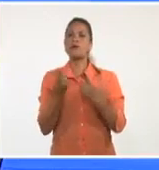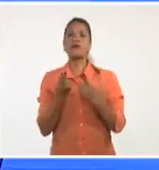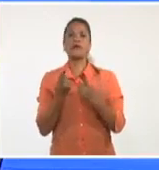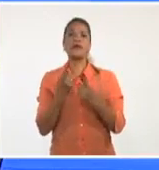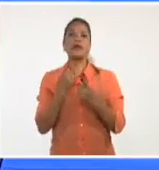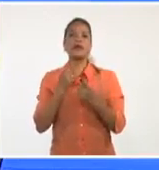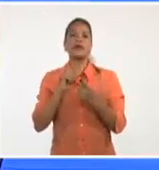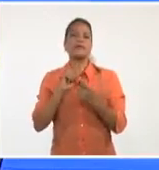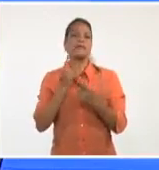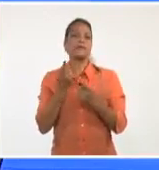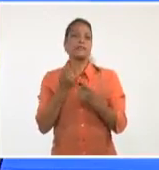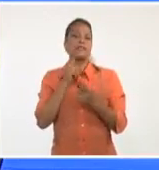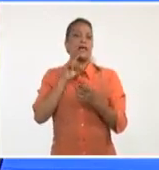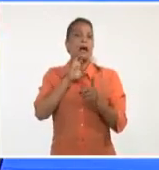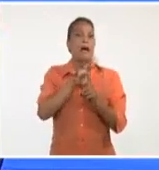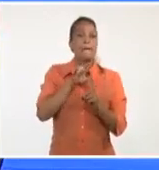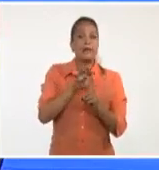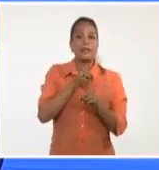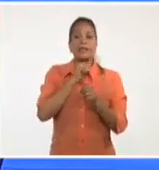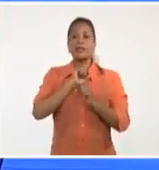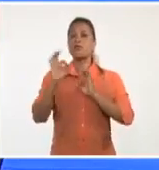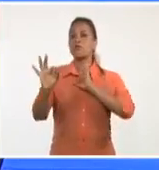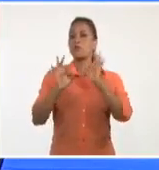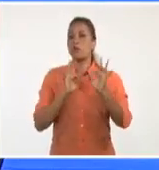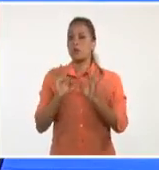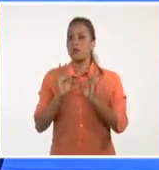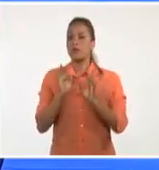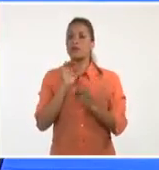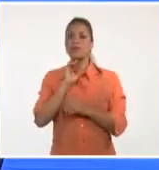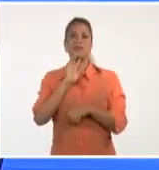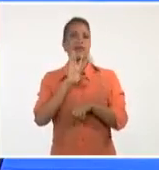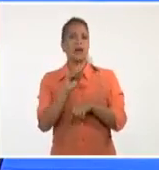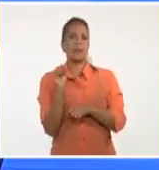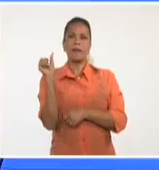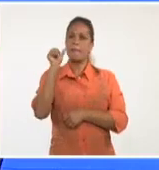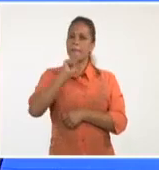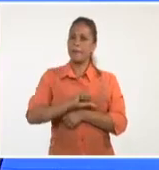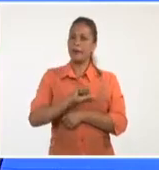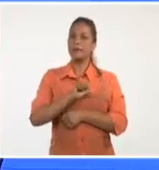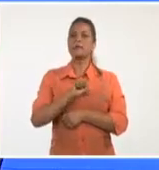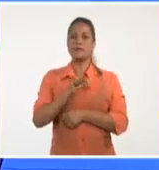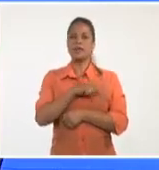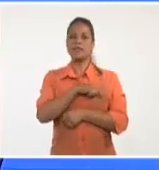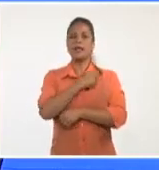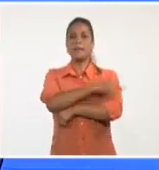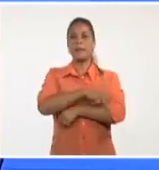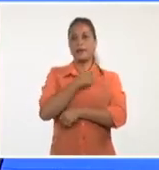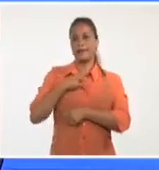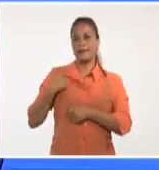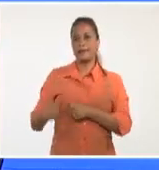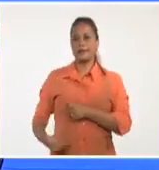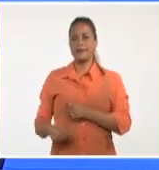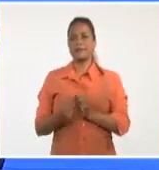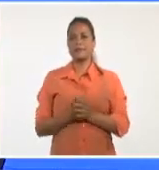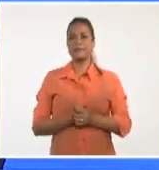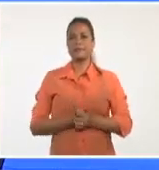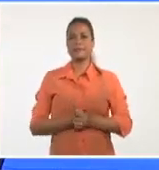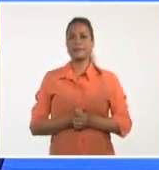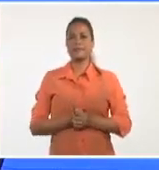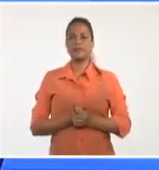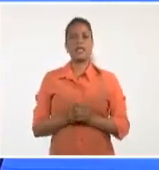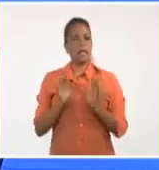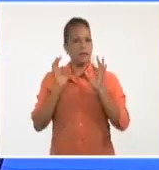seguridad, al tiempo que se empeña en denigrar la imagen del Partido Comunista de China. La